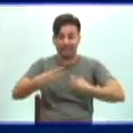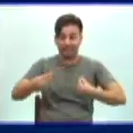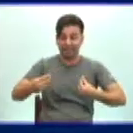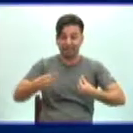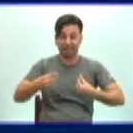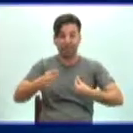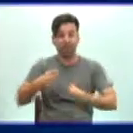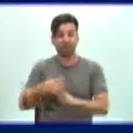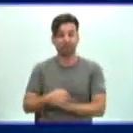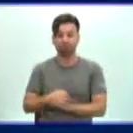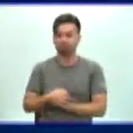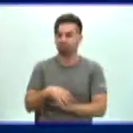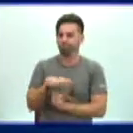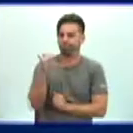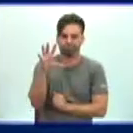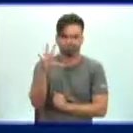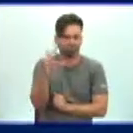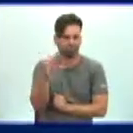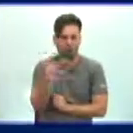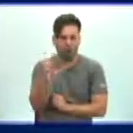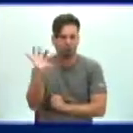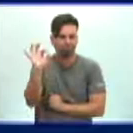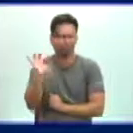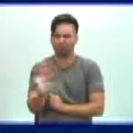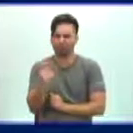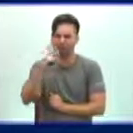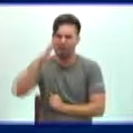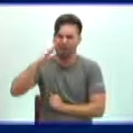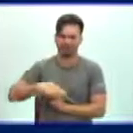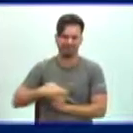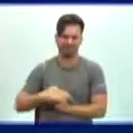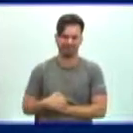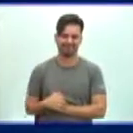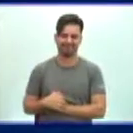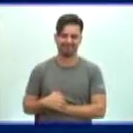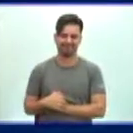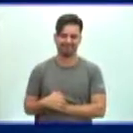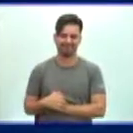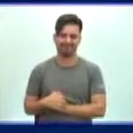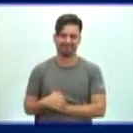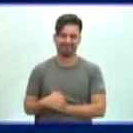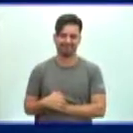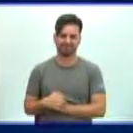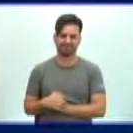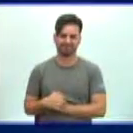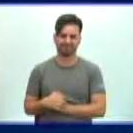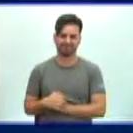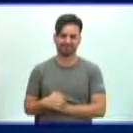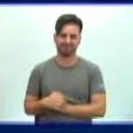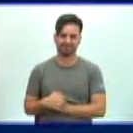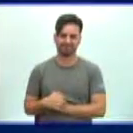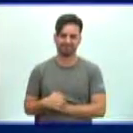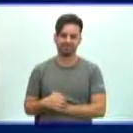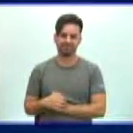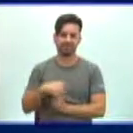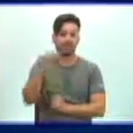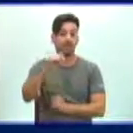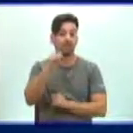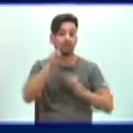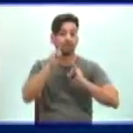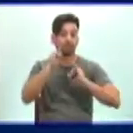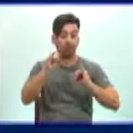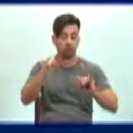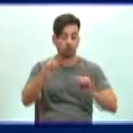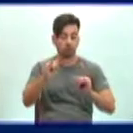estos desiertos y semidesiertos las precipitaciones sean más escasas. Esta es información que también encuentran en